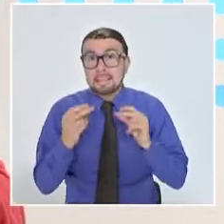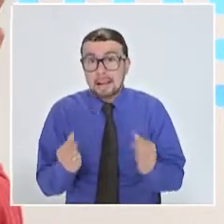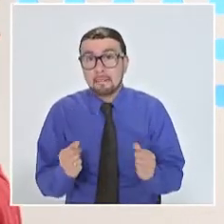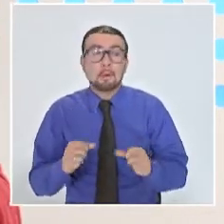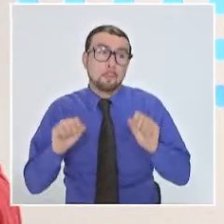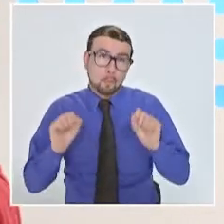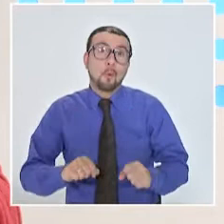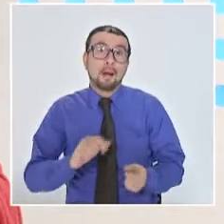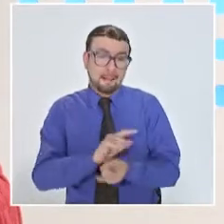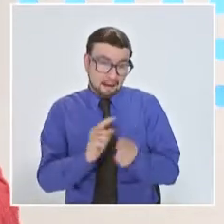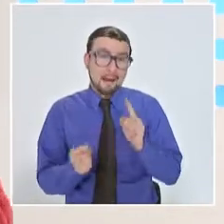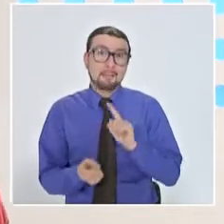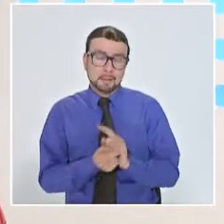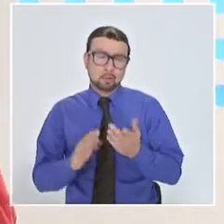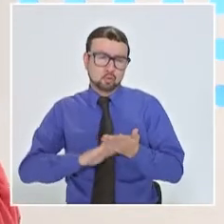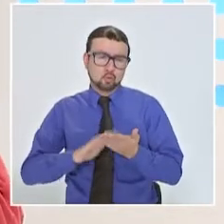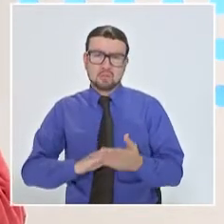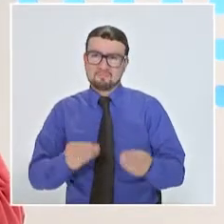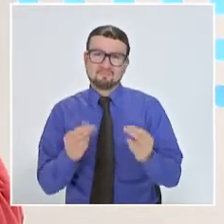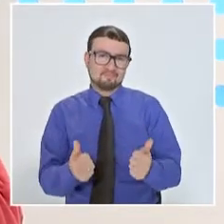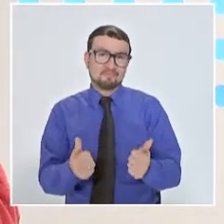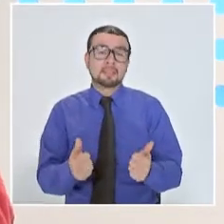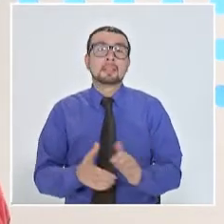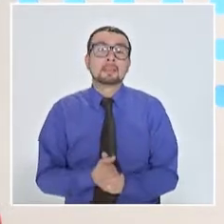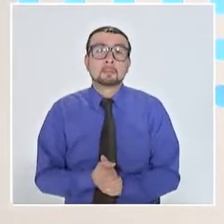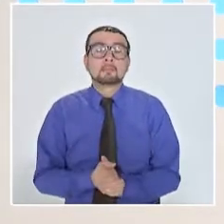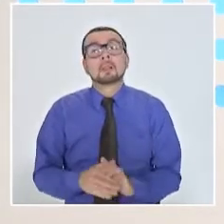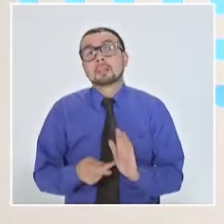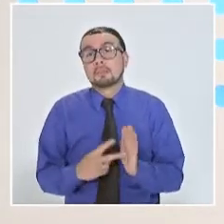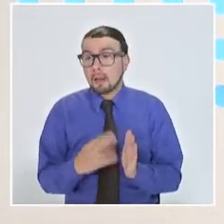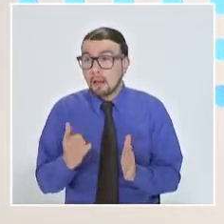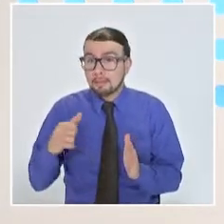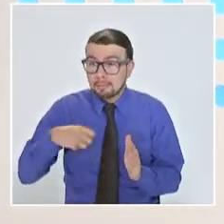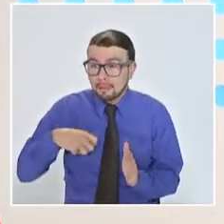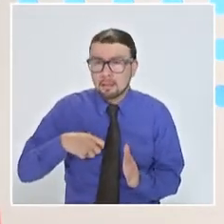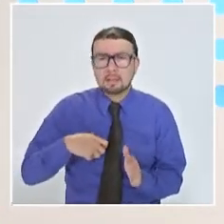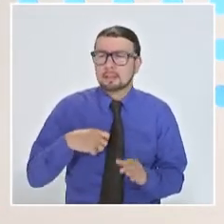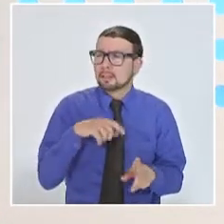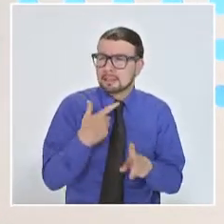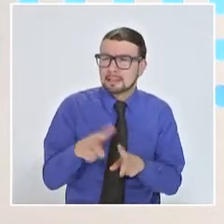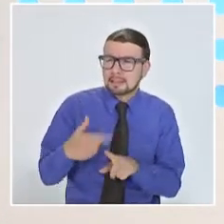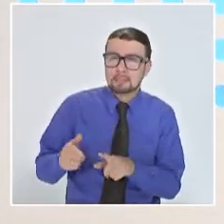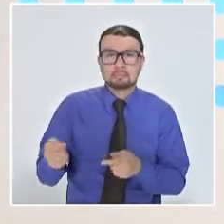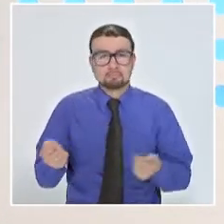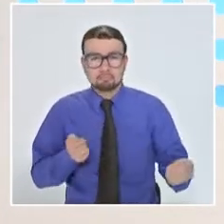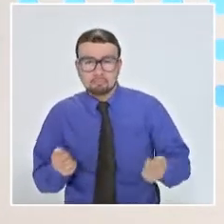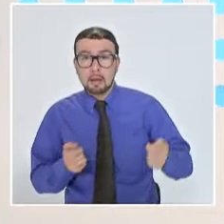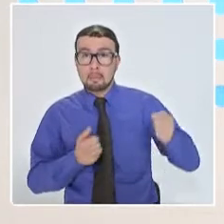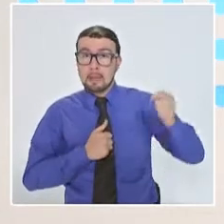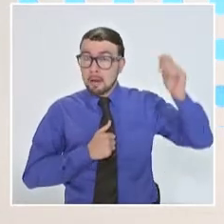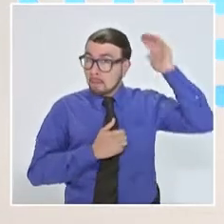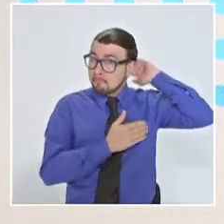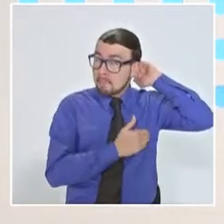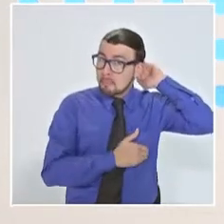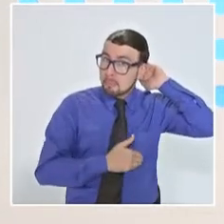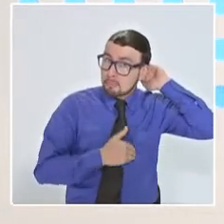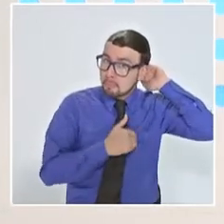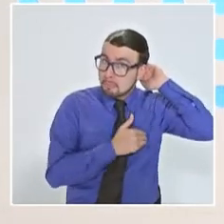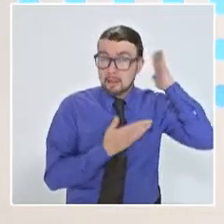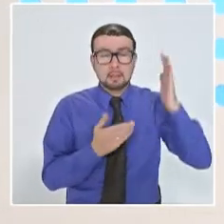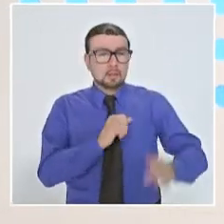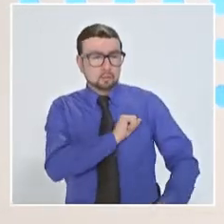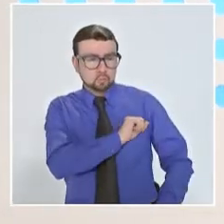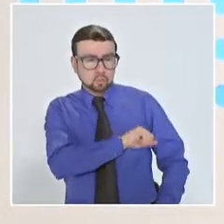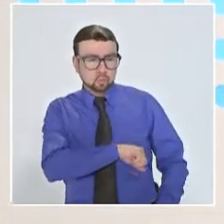pronóstico cambia totalmente. Entonces ahí es donde tenemos que tener esas herramientas diagnósticas, autoexamen, la ecografía,